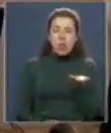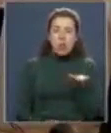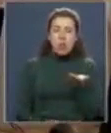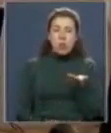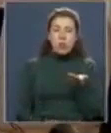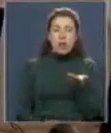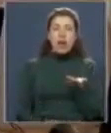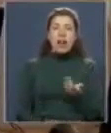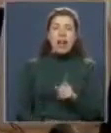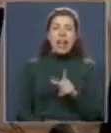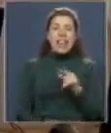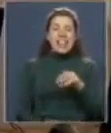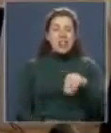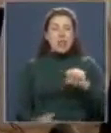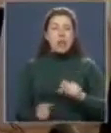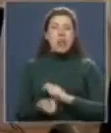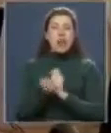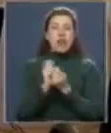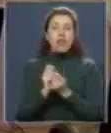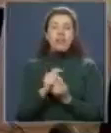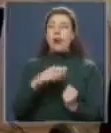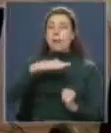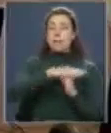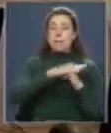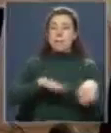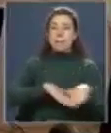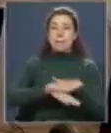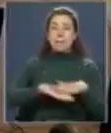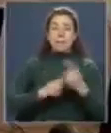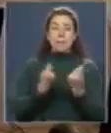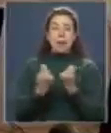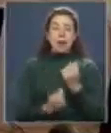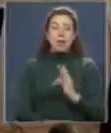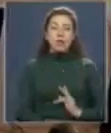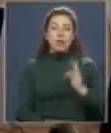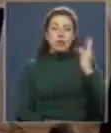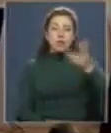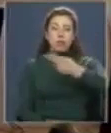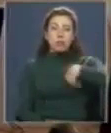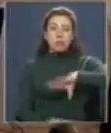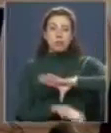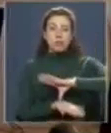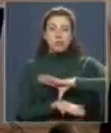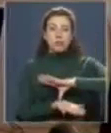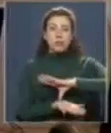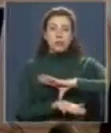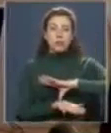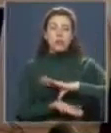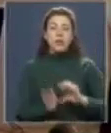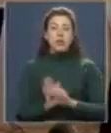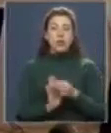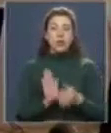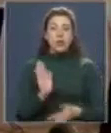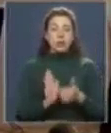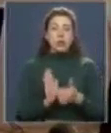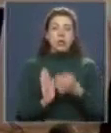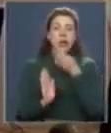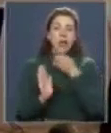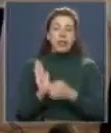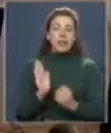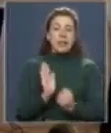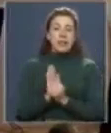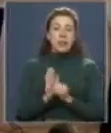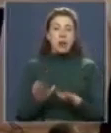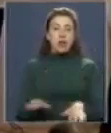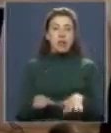¿Qué duda cabe que el litio puede convertirse en el pilar fundamental de la economía futura de nuestro país? Nuestra Constitución Política establece en su